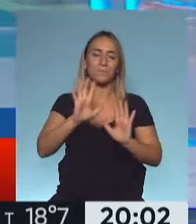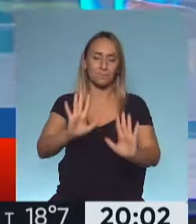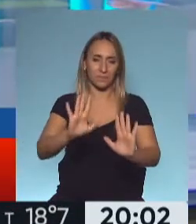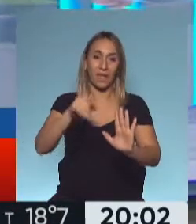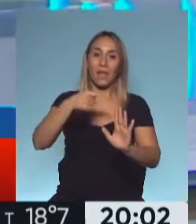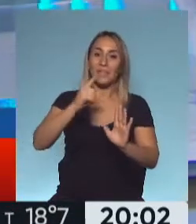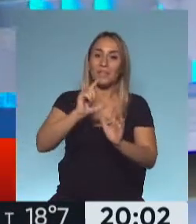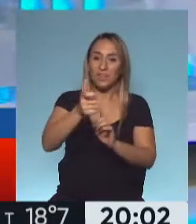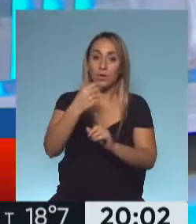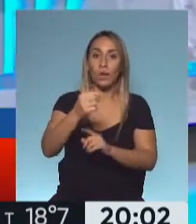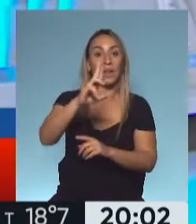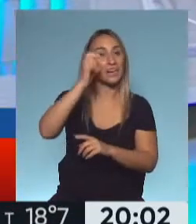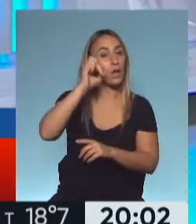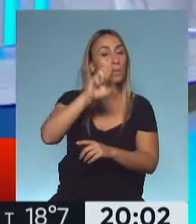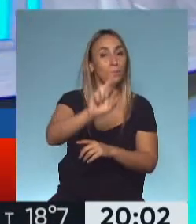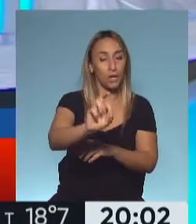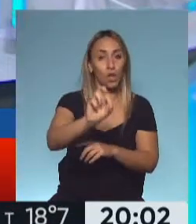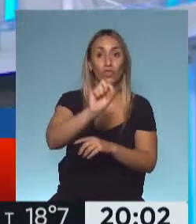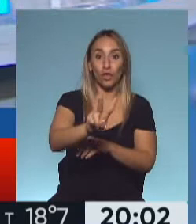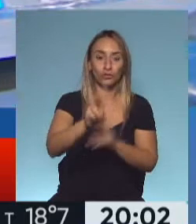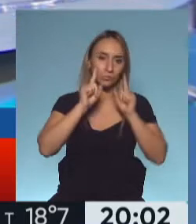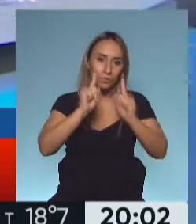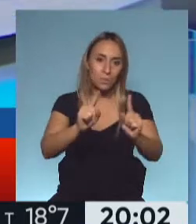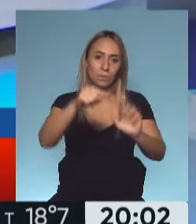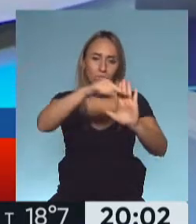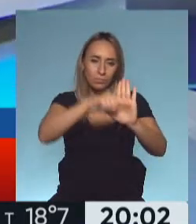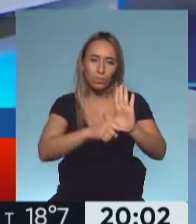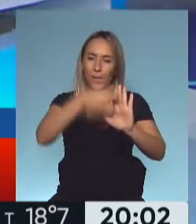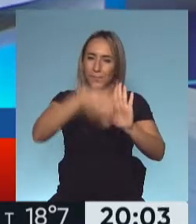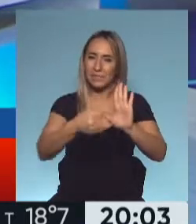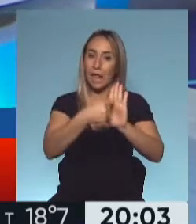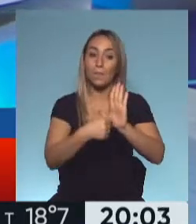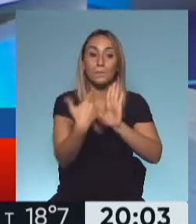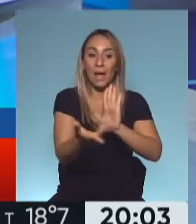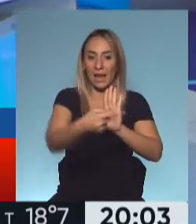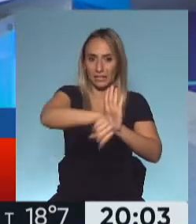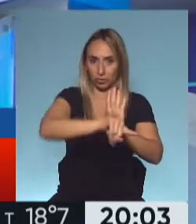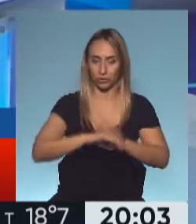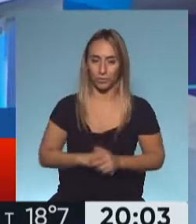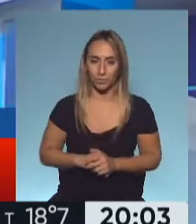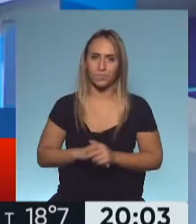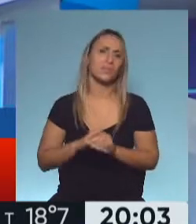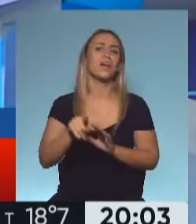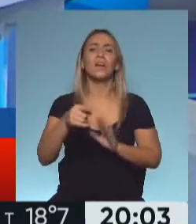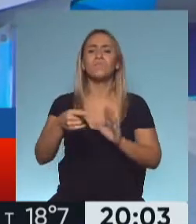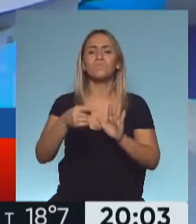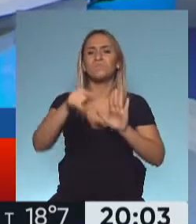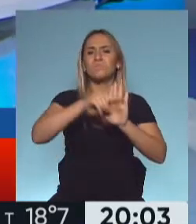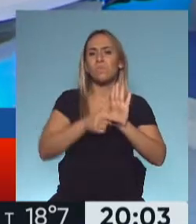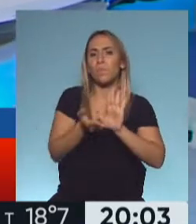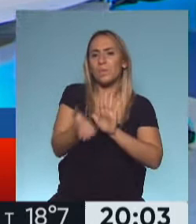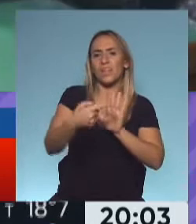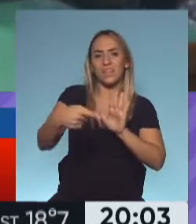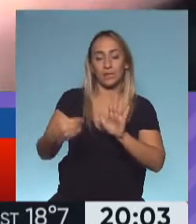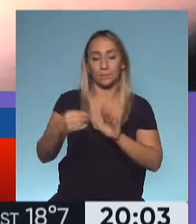son los requisitos para tramitarlo? Bueno, los requisitos que tienen para la tramitación del CEPRO, primero es que el empresario o la empresaria tiene